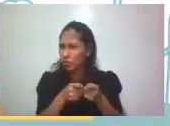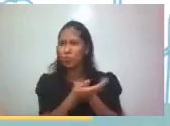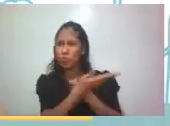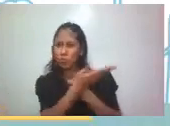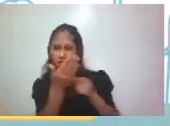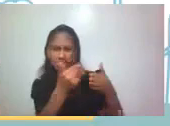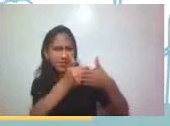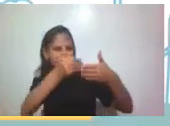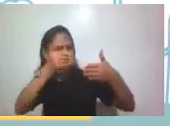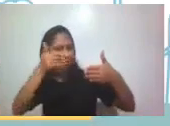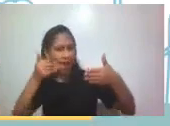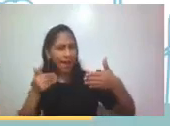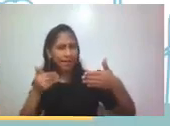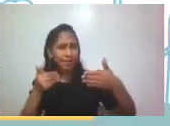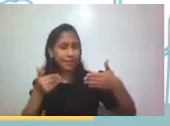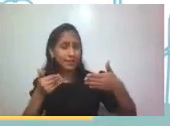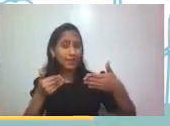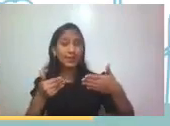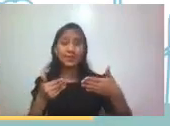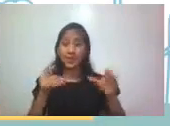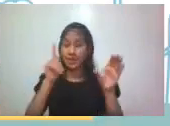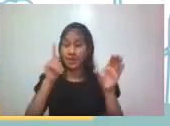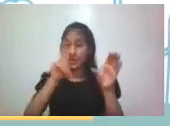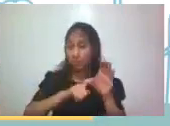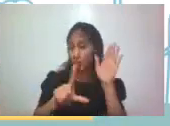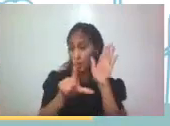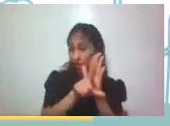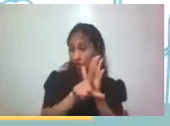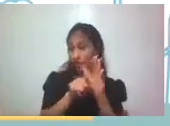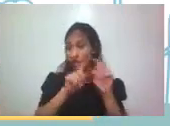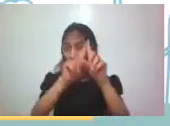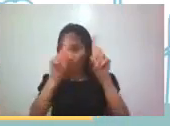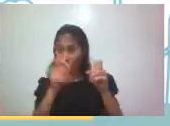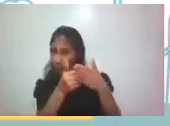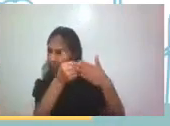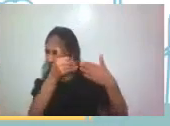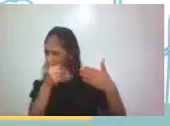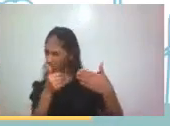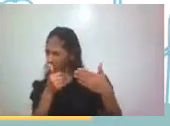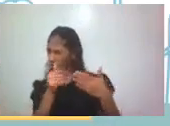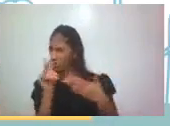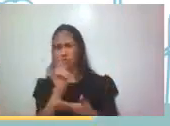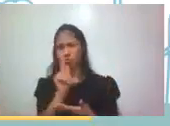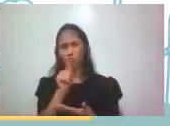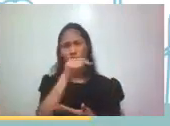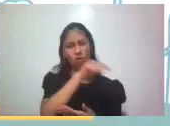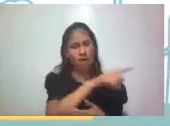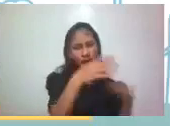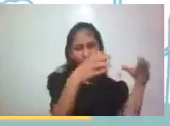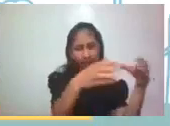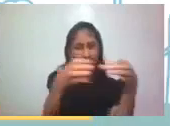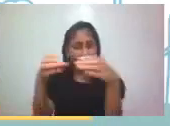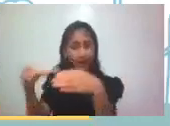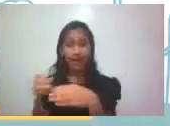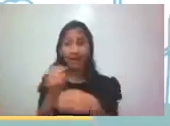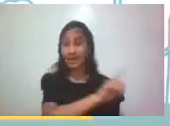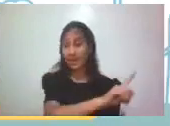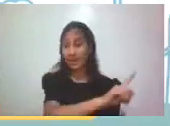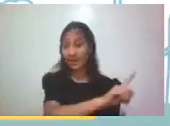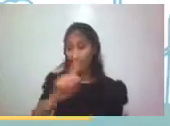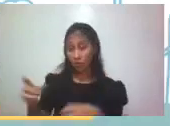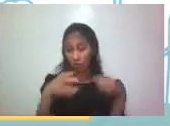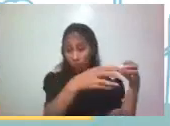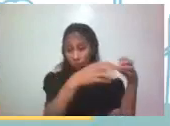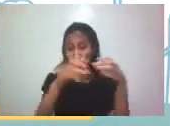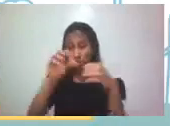que se haya implementado la ley de consulta previa, no, eso corresponde a cada sector. Cada sector, la consulta previa